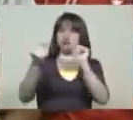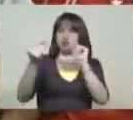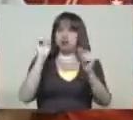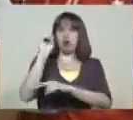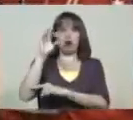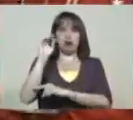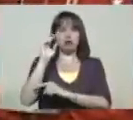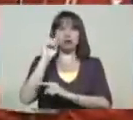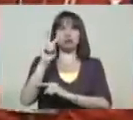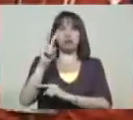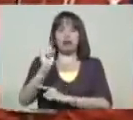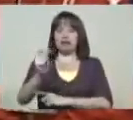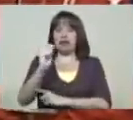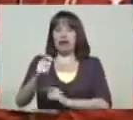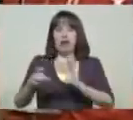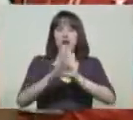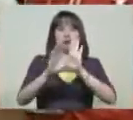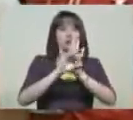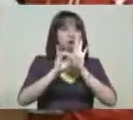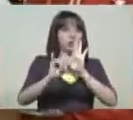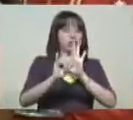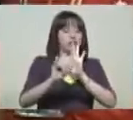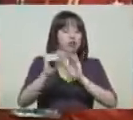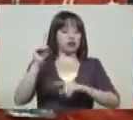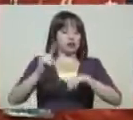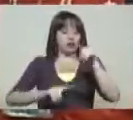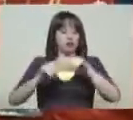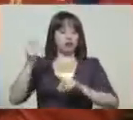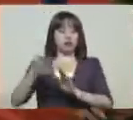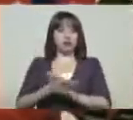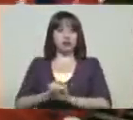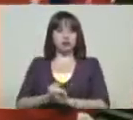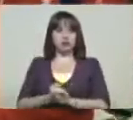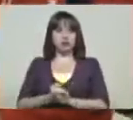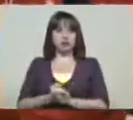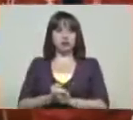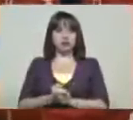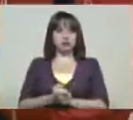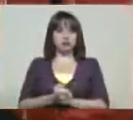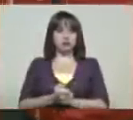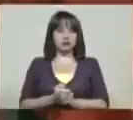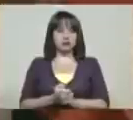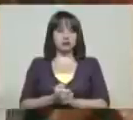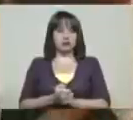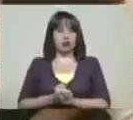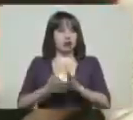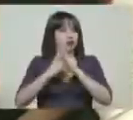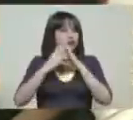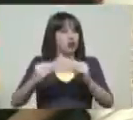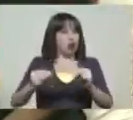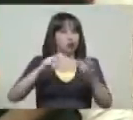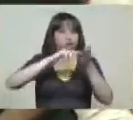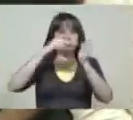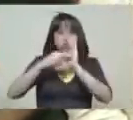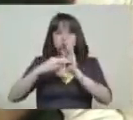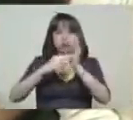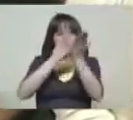¿verdad? Están las tareas de la constituyente, esos tres niveles. Es tarea de ustedes definir el perfil